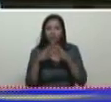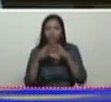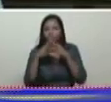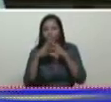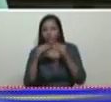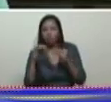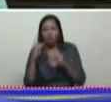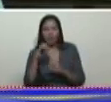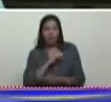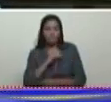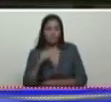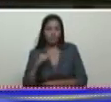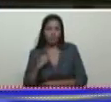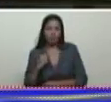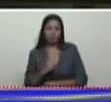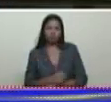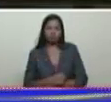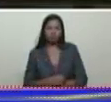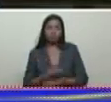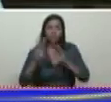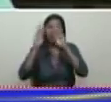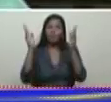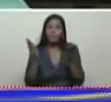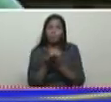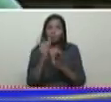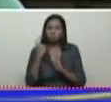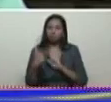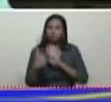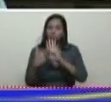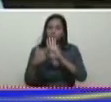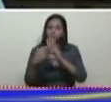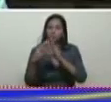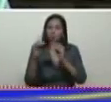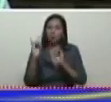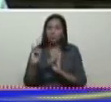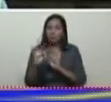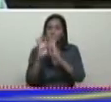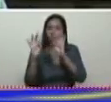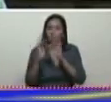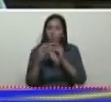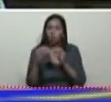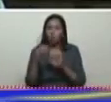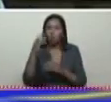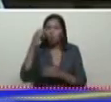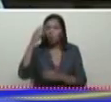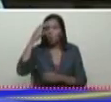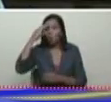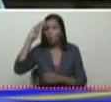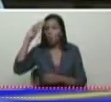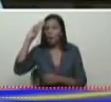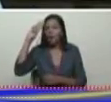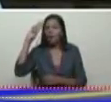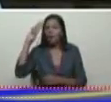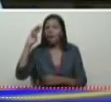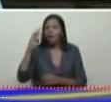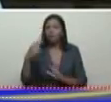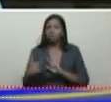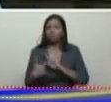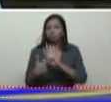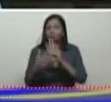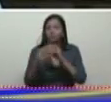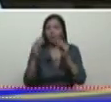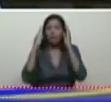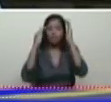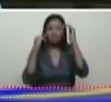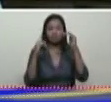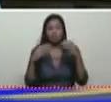privado. Y en el mundo, bueno, dar un ejemplo, como hace Cuba, un ejemplo de la atención médica,